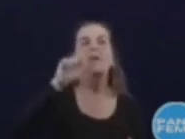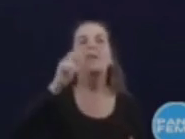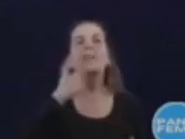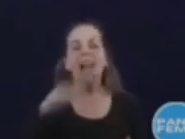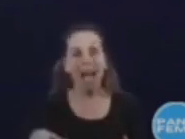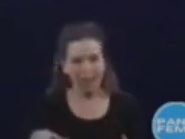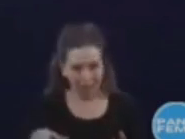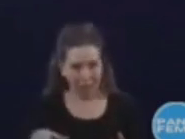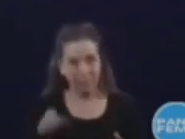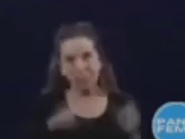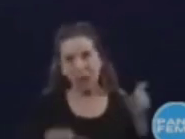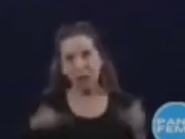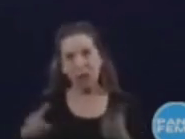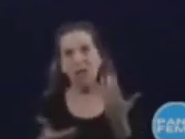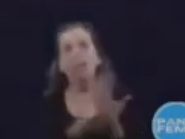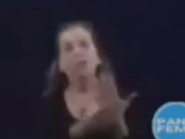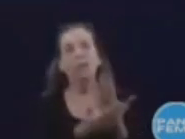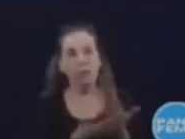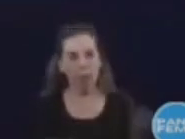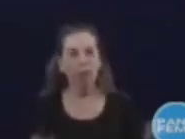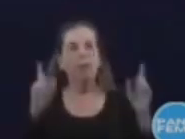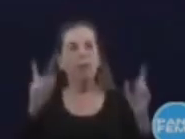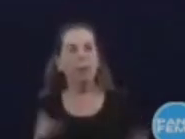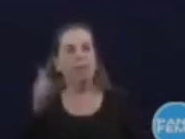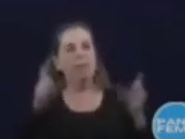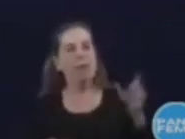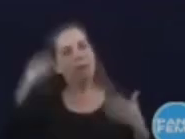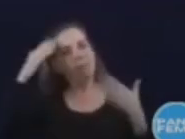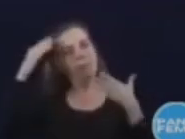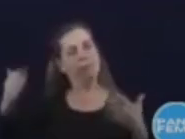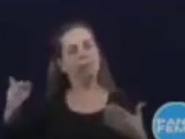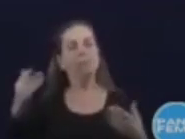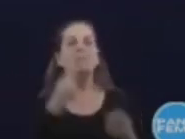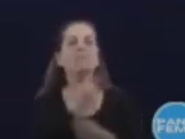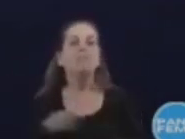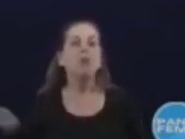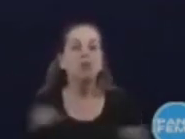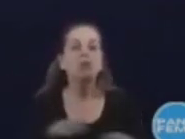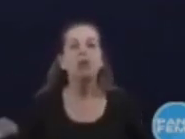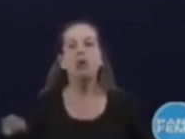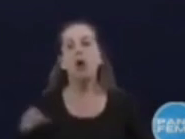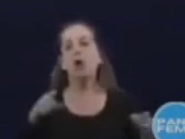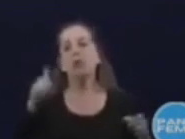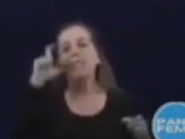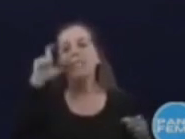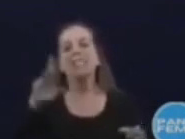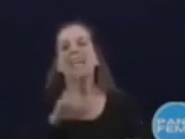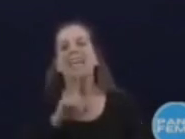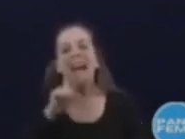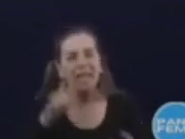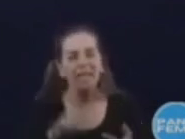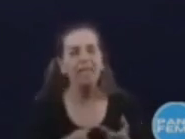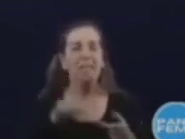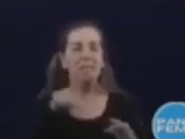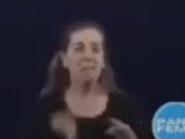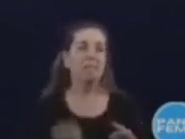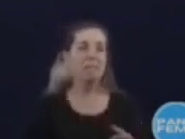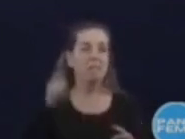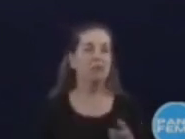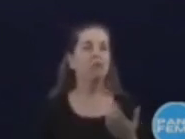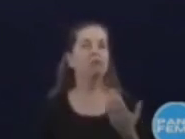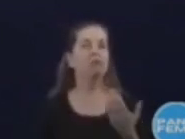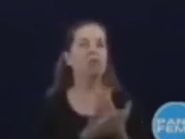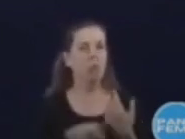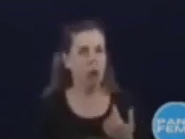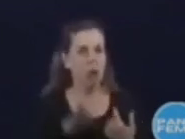hombres. También a grandes músicos argentinos como Gustavo Cerati o Charly García. Grandes zurdos que en estos casos No hay sí